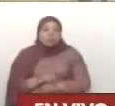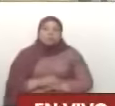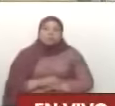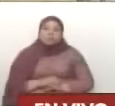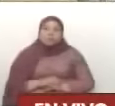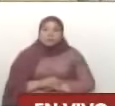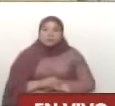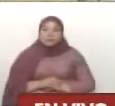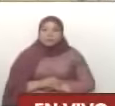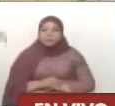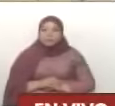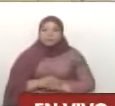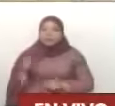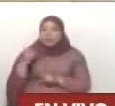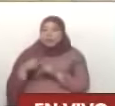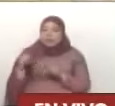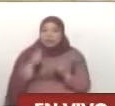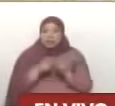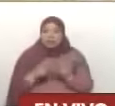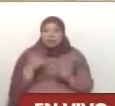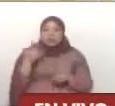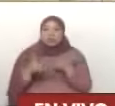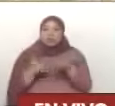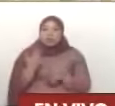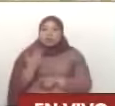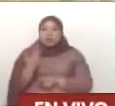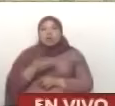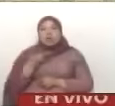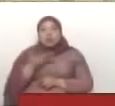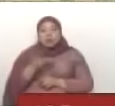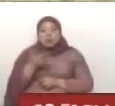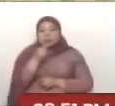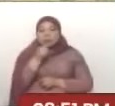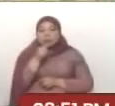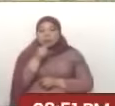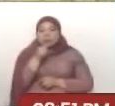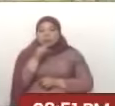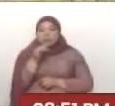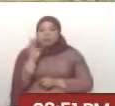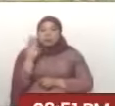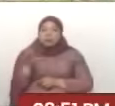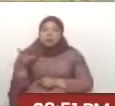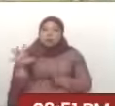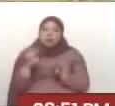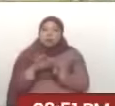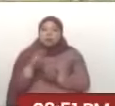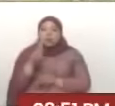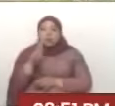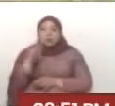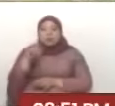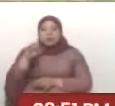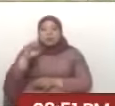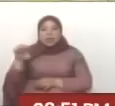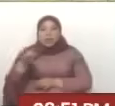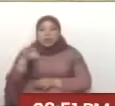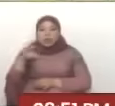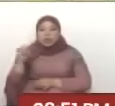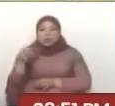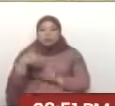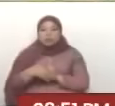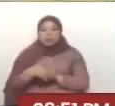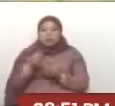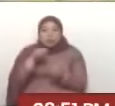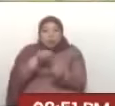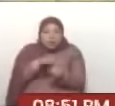Contamos con diferentes atractivos y tres importantes decretos por la UNESCO, como uno es el Delta